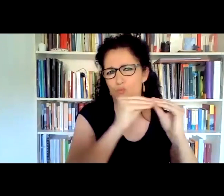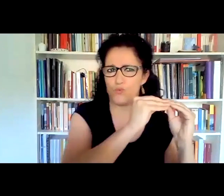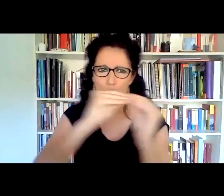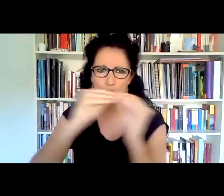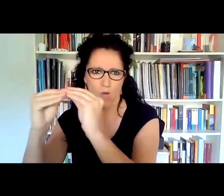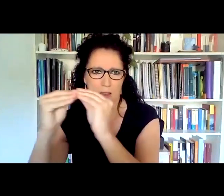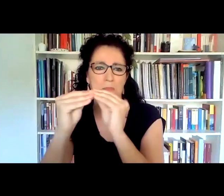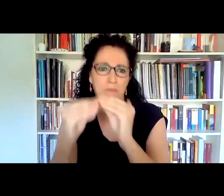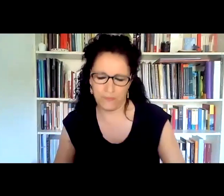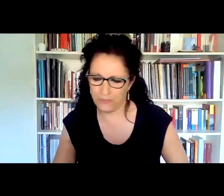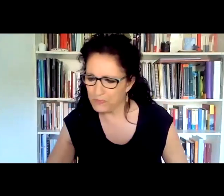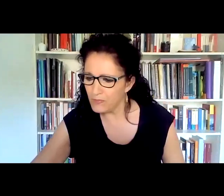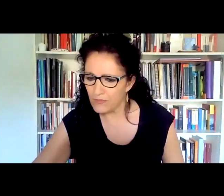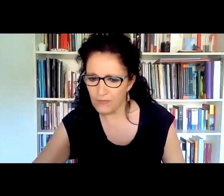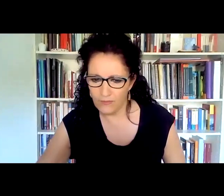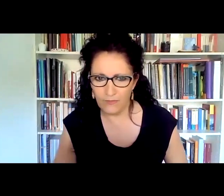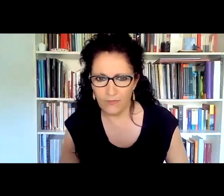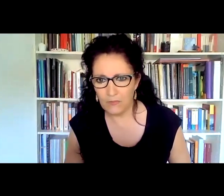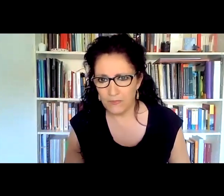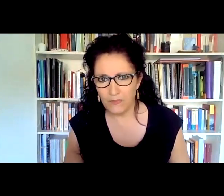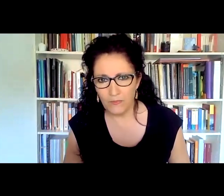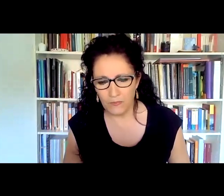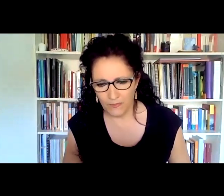documentación y empleo de la lengua en la universidad.